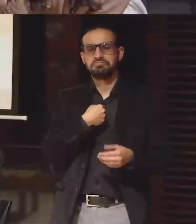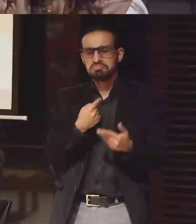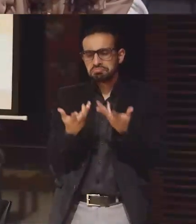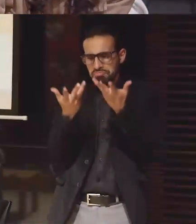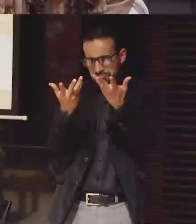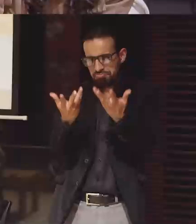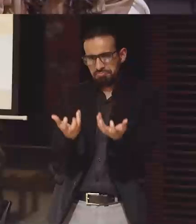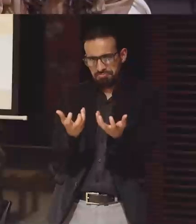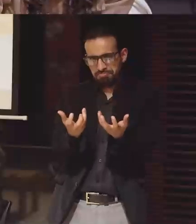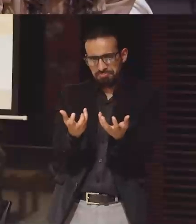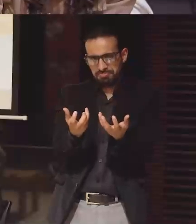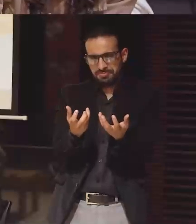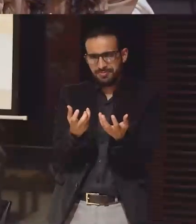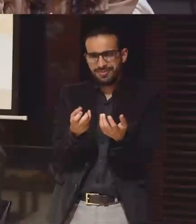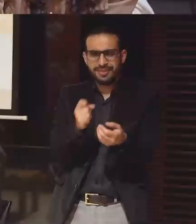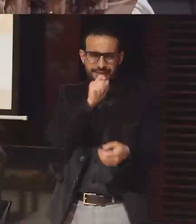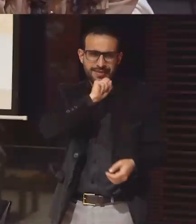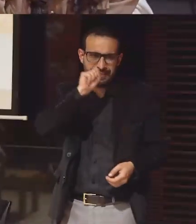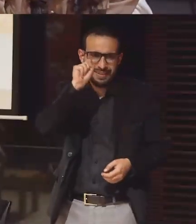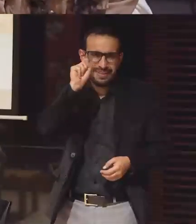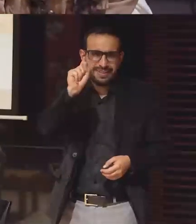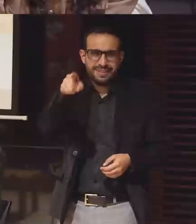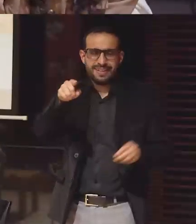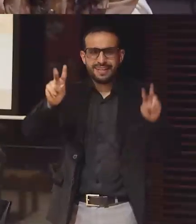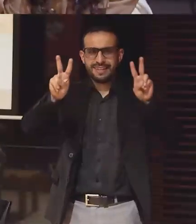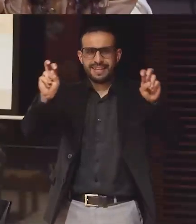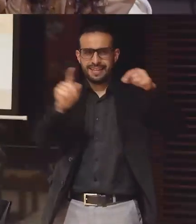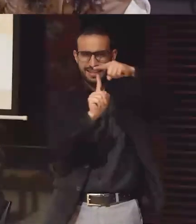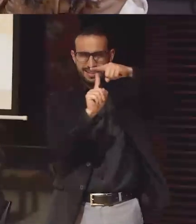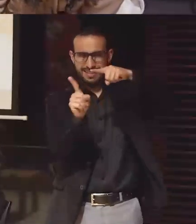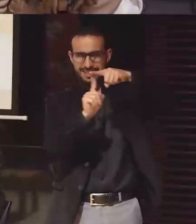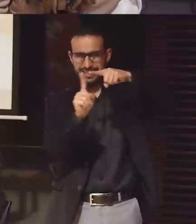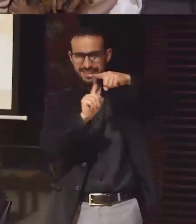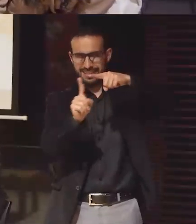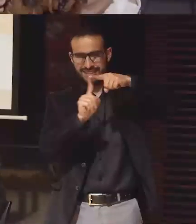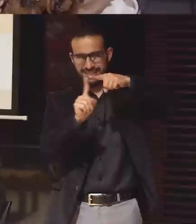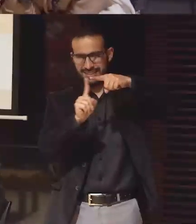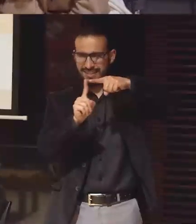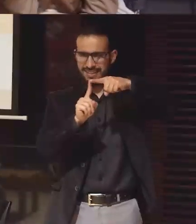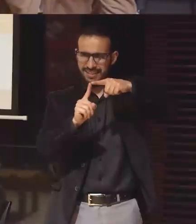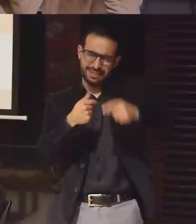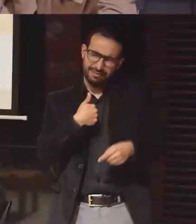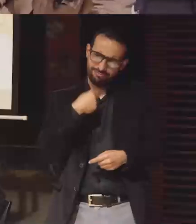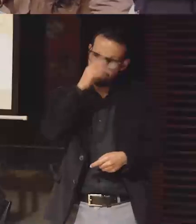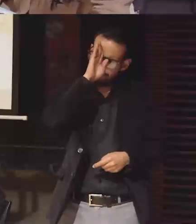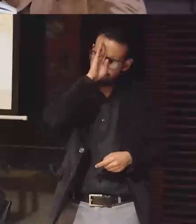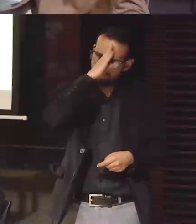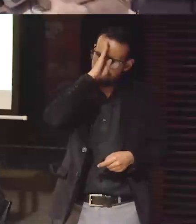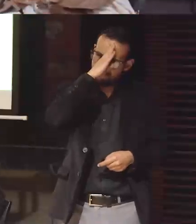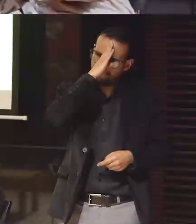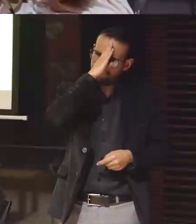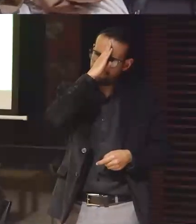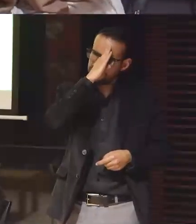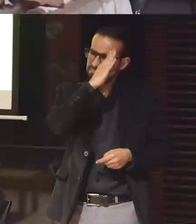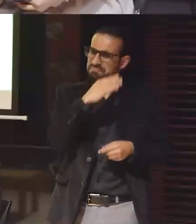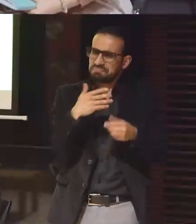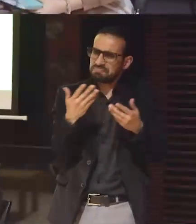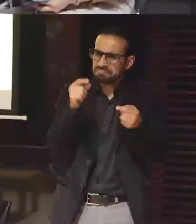que digamos, entramos en materia con Transmilenio desde una inquietud que tengo con